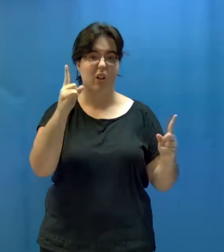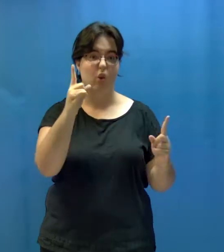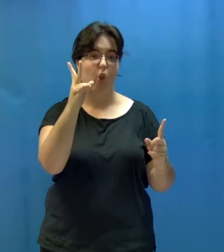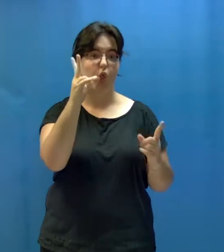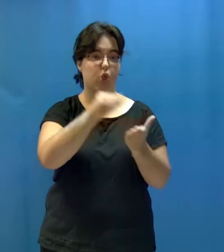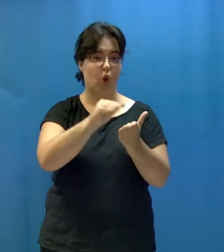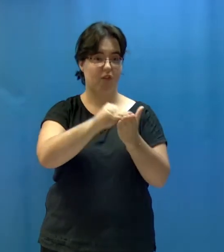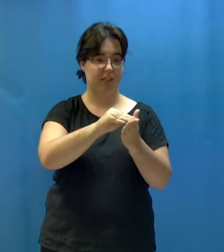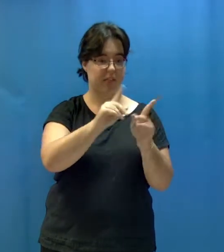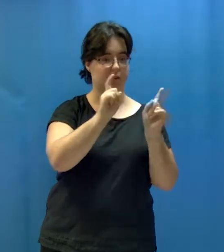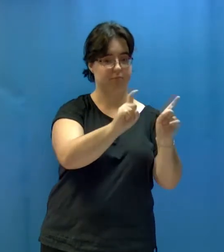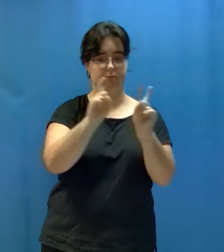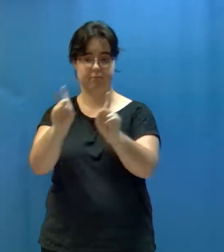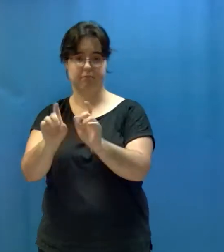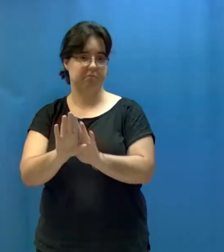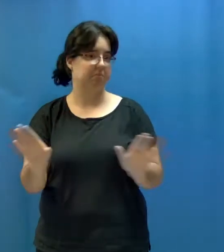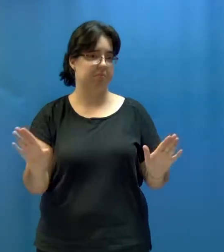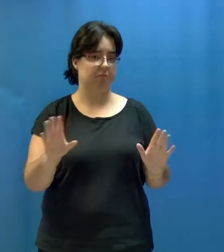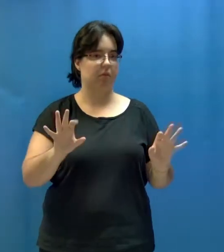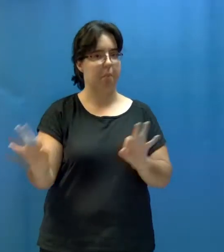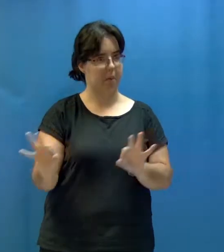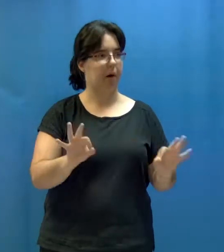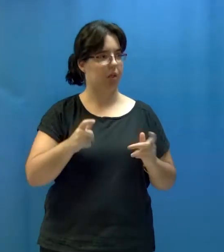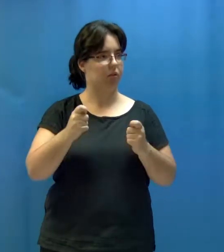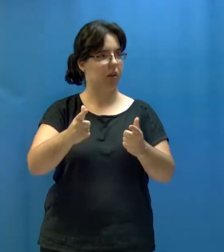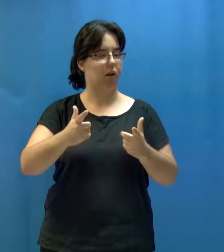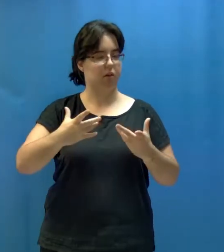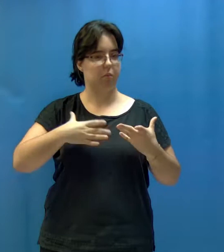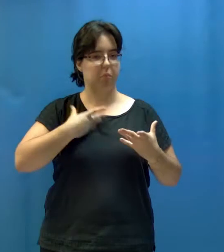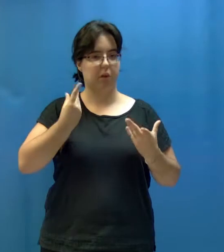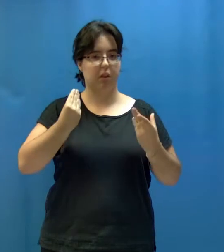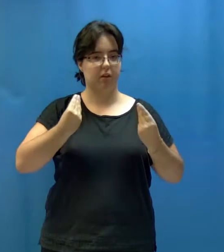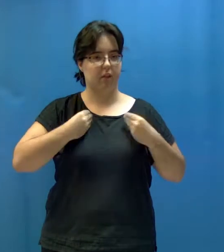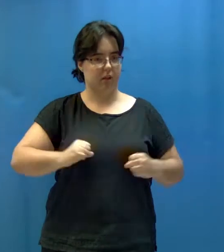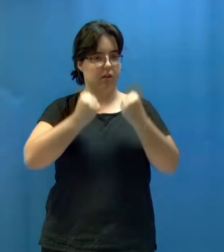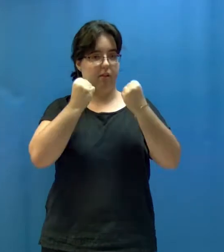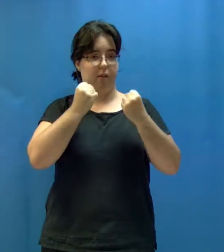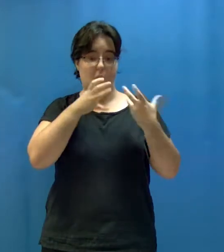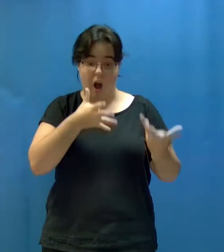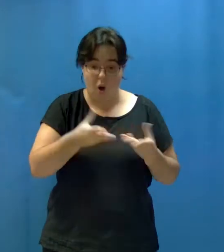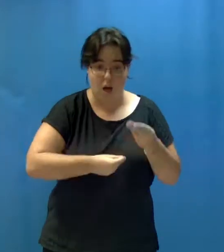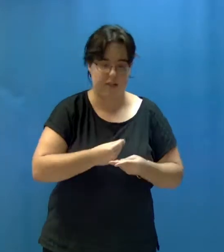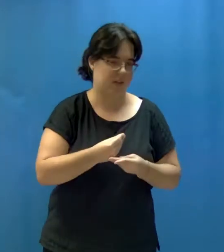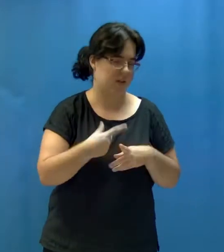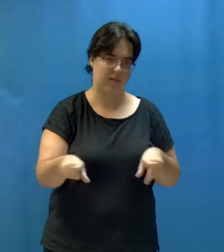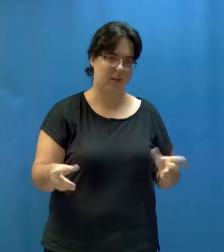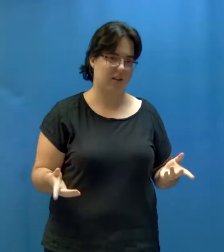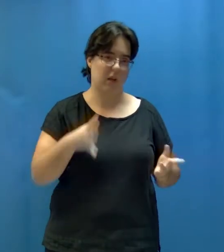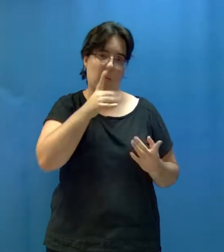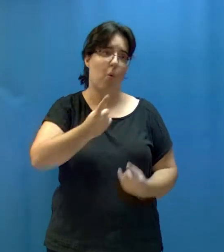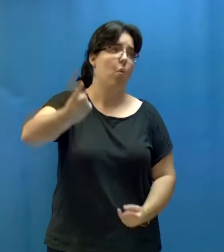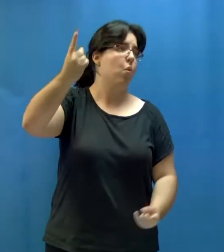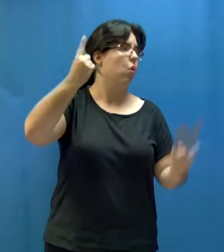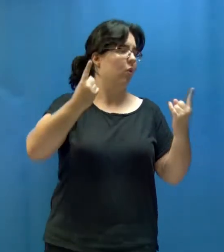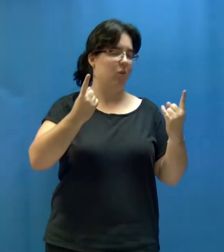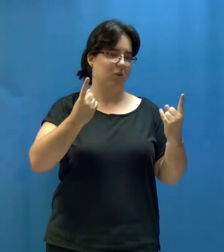estar preparados para salvar vidas. Pero no como se hace ahora, ni no como se hace ahora porque se hace de una manera puntual. Si